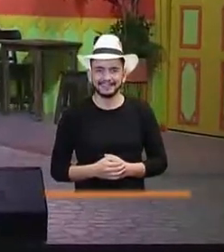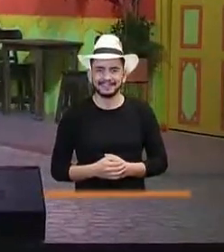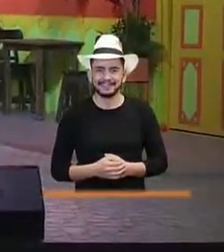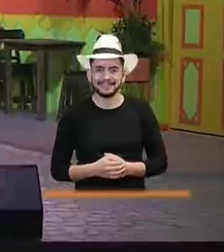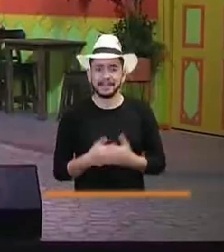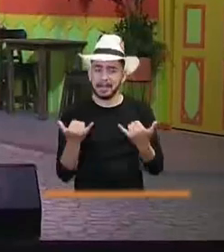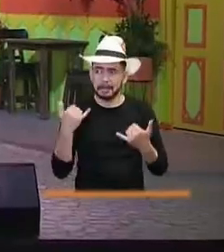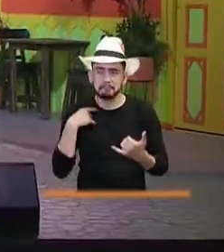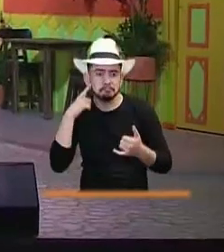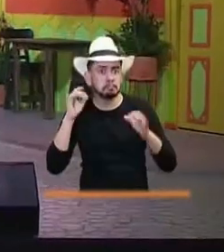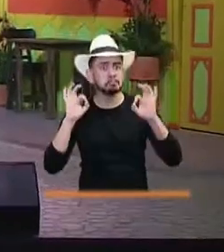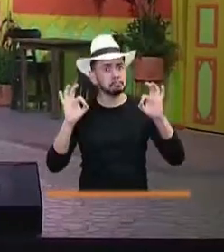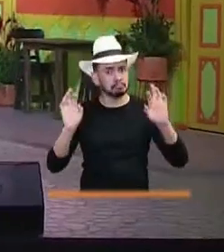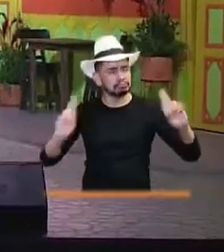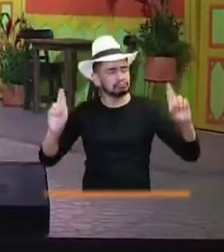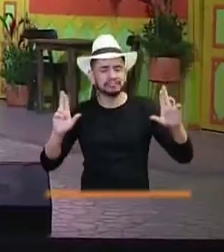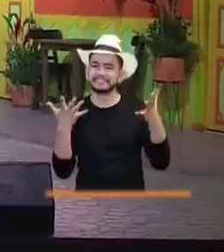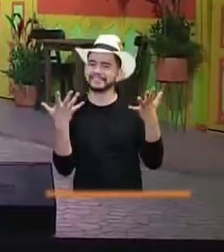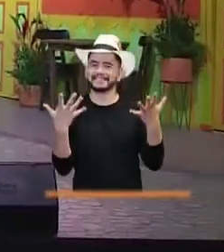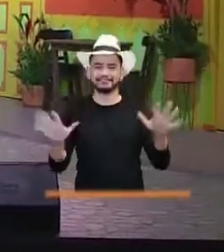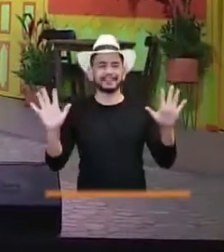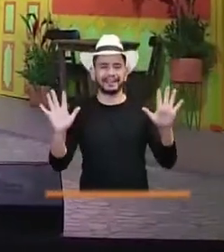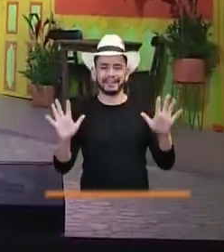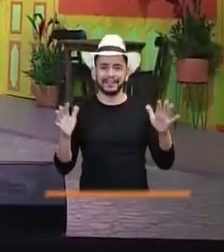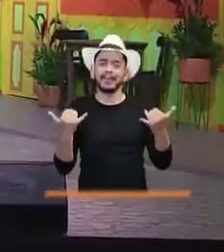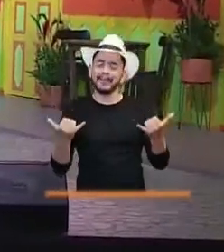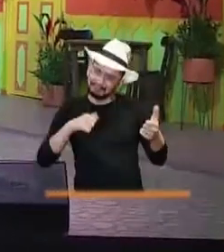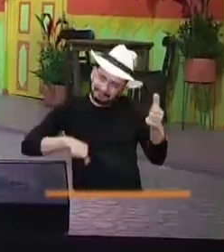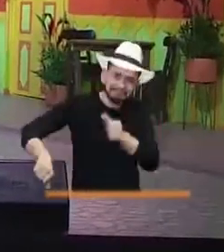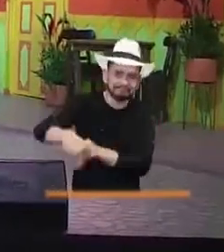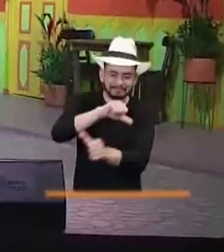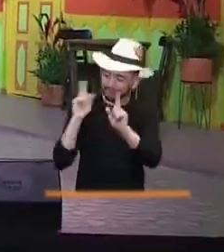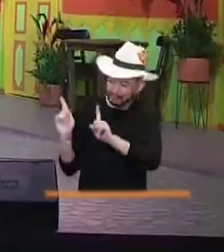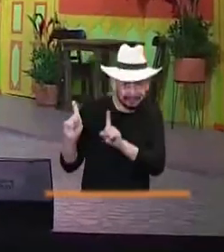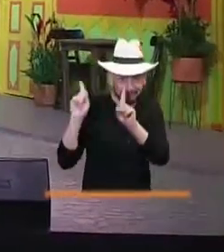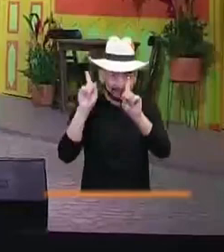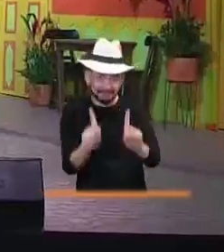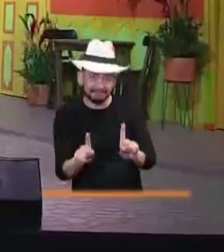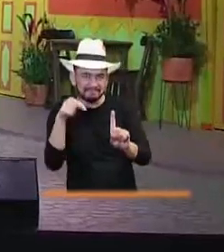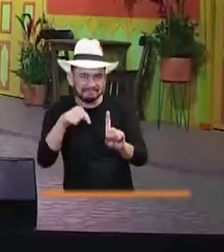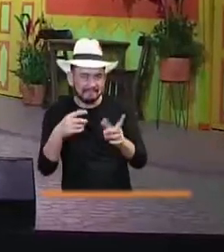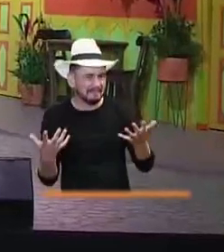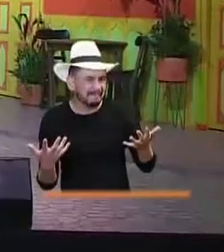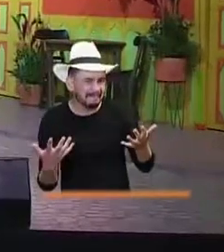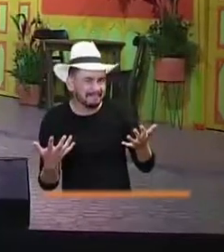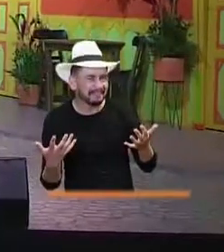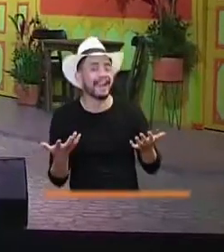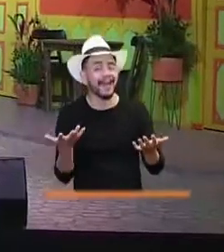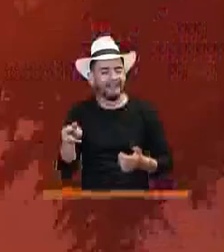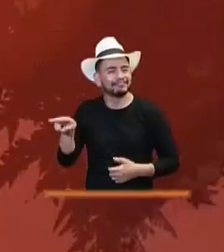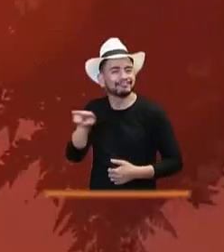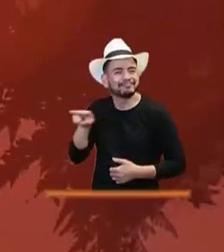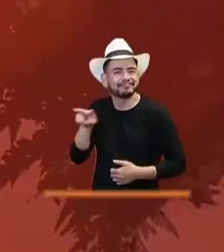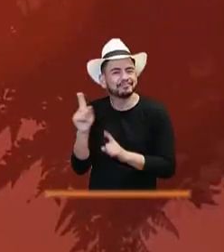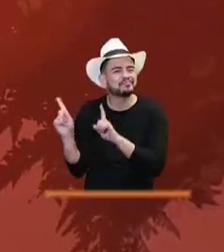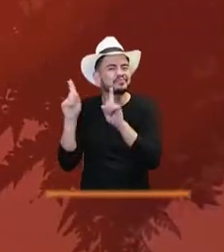campana. Y este es el turno entonces para Matraca y Mecato. Matraca, Mecato,